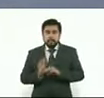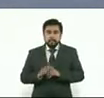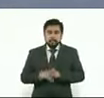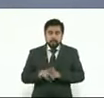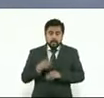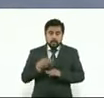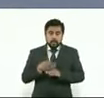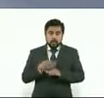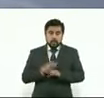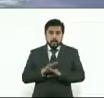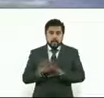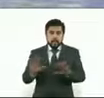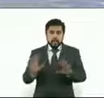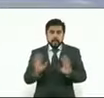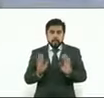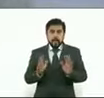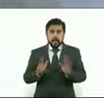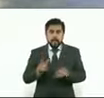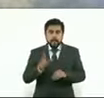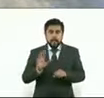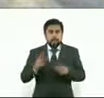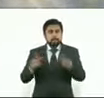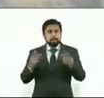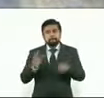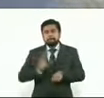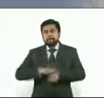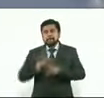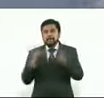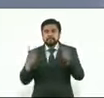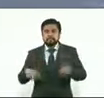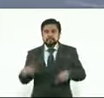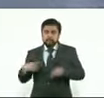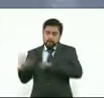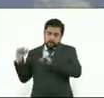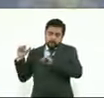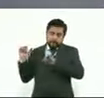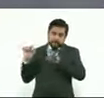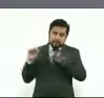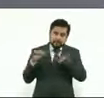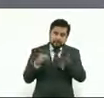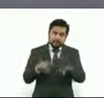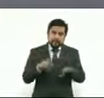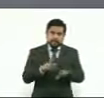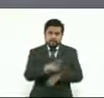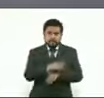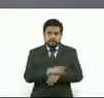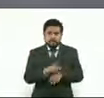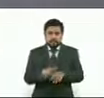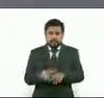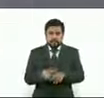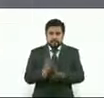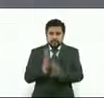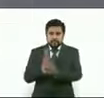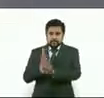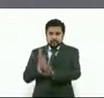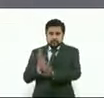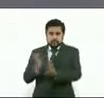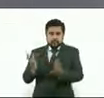evidente obviamente la asistencia del público aquí en Paseo de la Reforma, así que prácticamente estamos